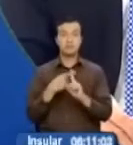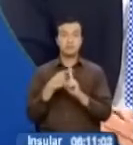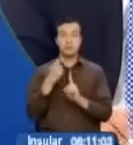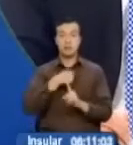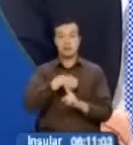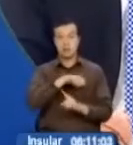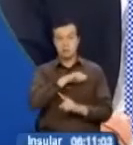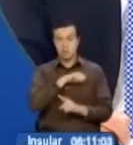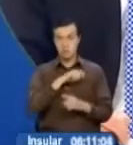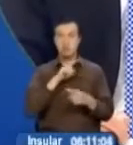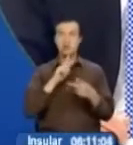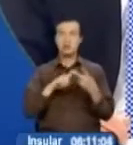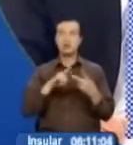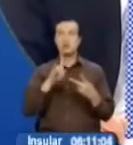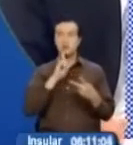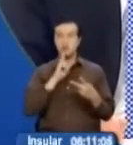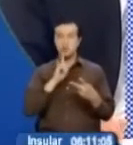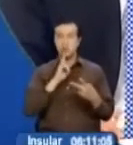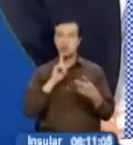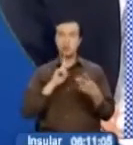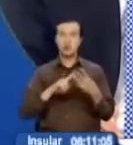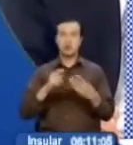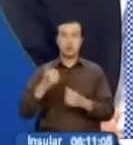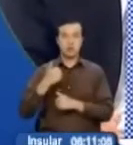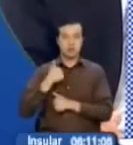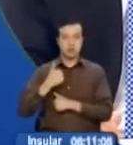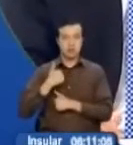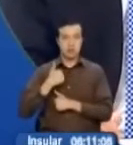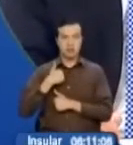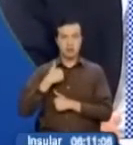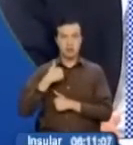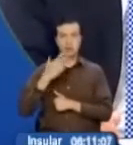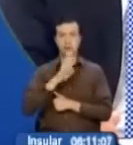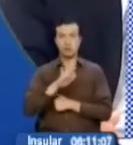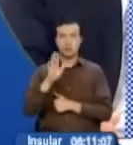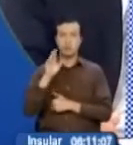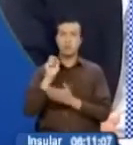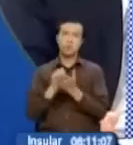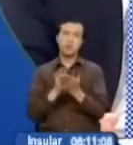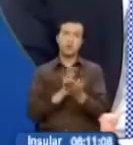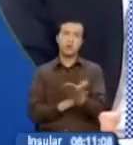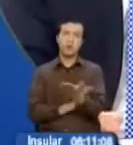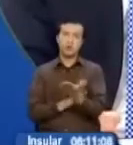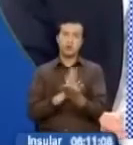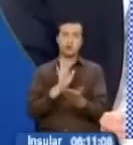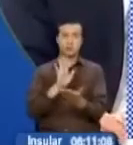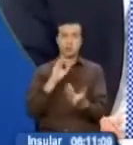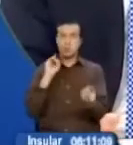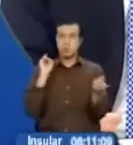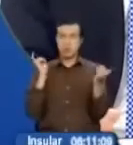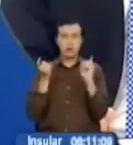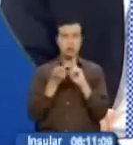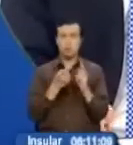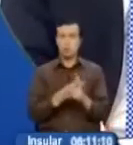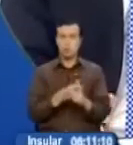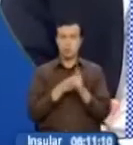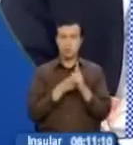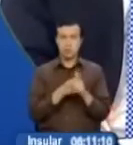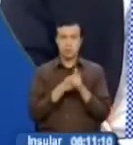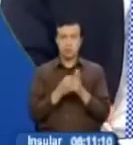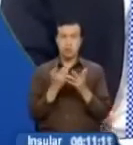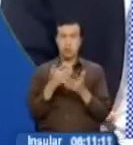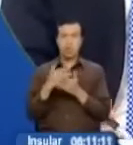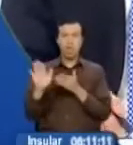España, Estados Unidos y Canadá, ya que mandaron casos y como el cambio es tan urgente, no